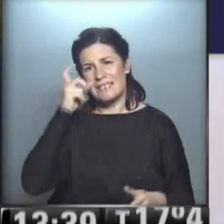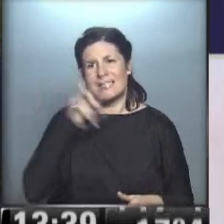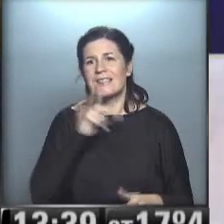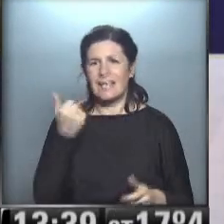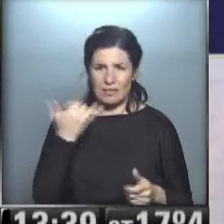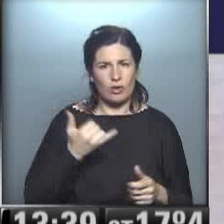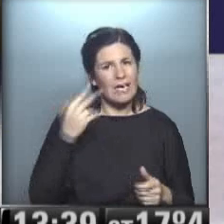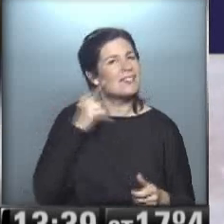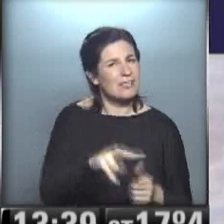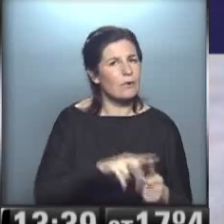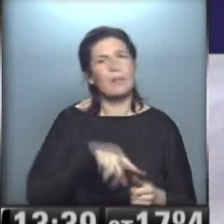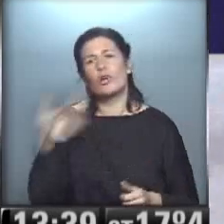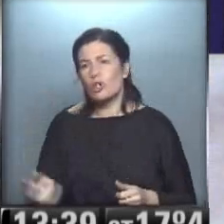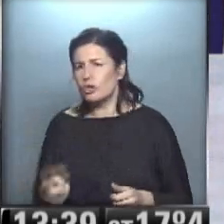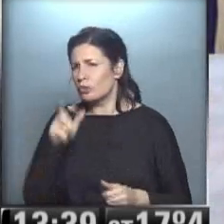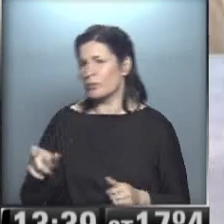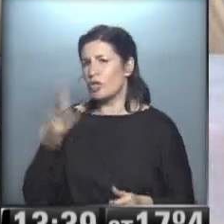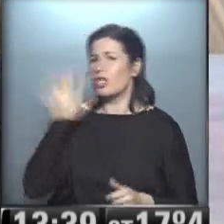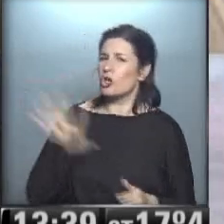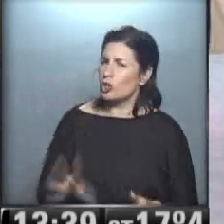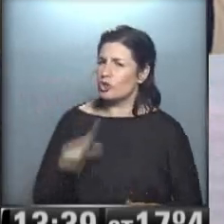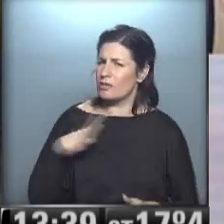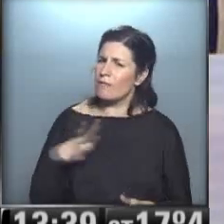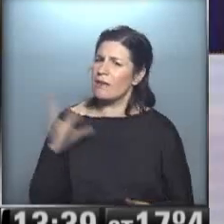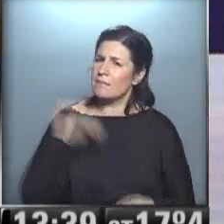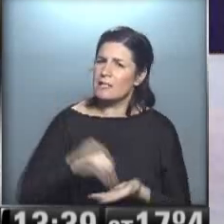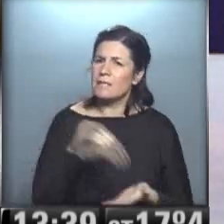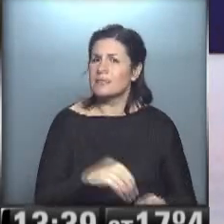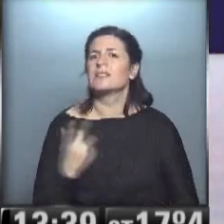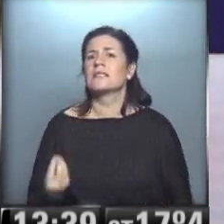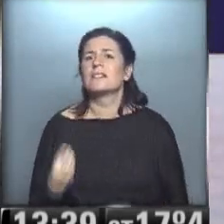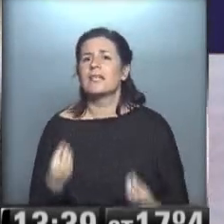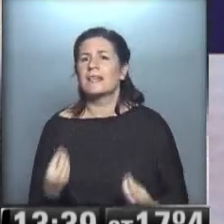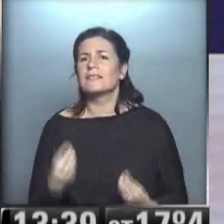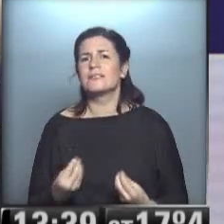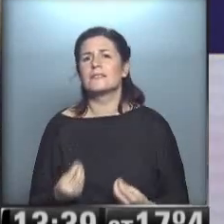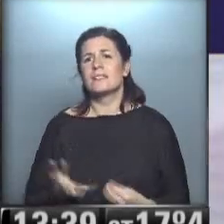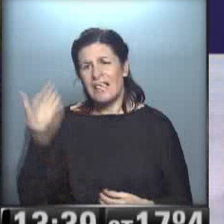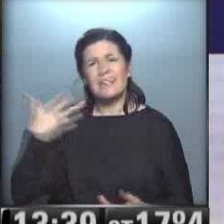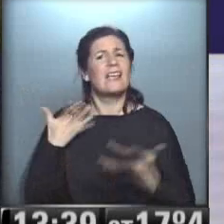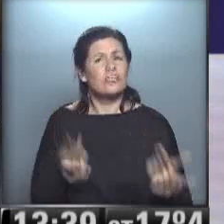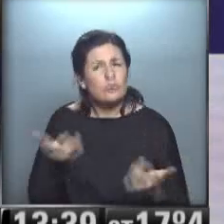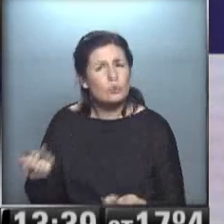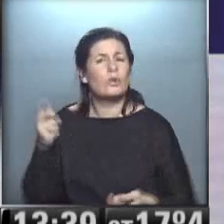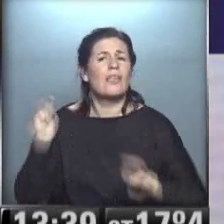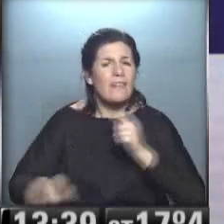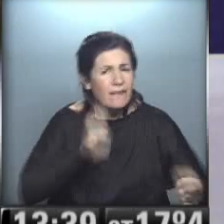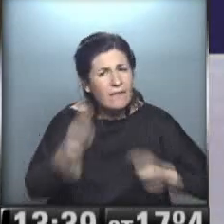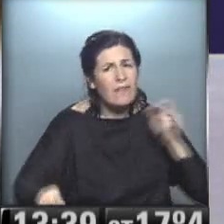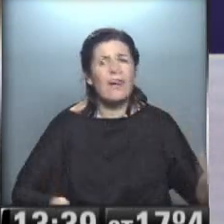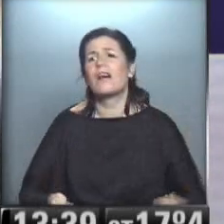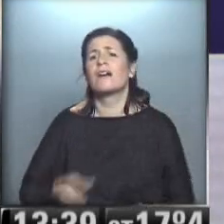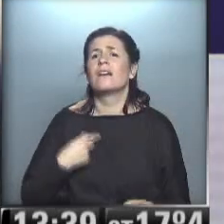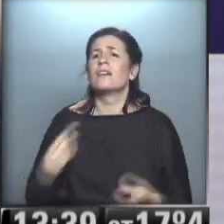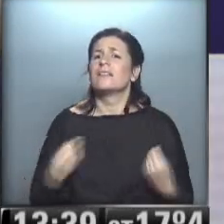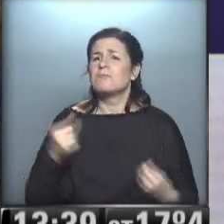Pero hay un San Cayetano que la gente no conoce y que debería conocerlo más, que es el San Cayetano solidario, que es el San Cayetano que